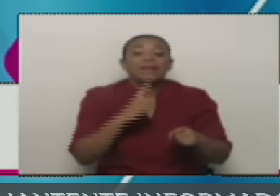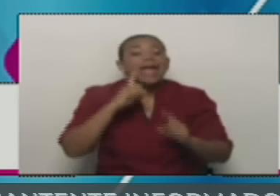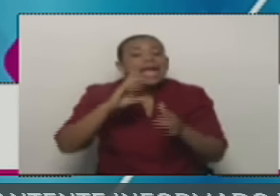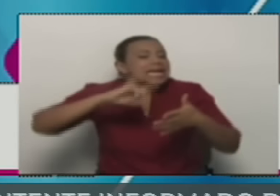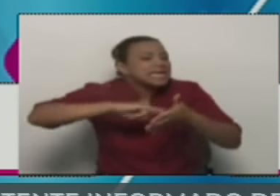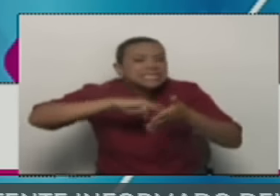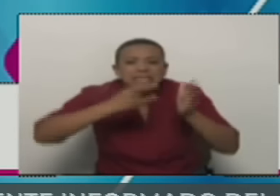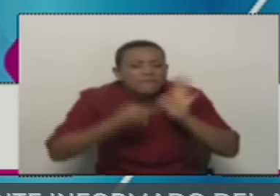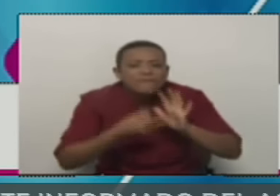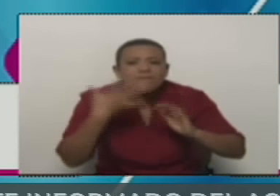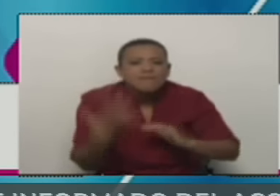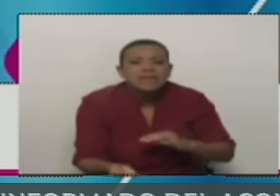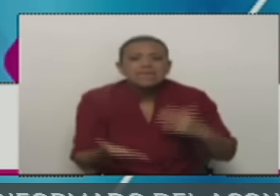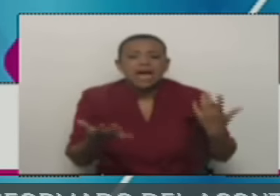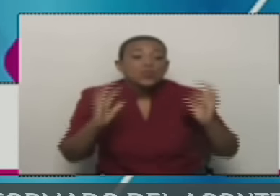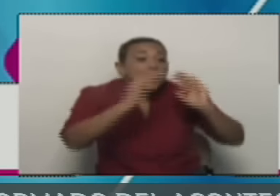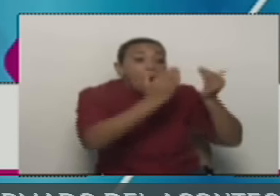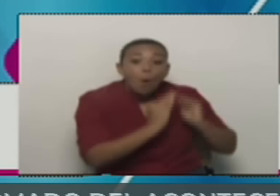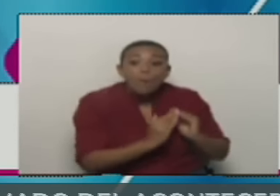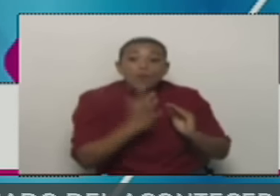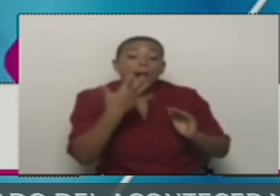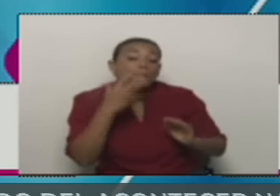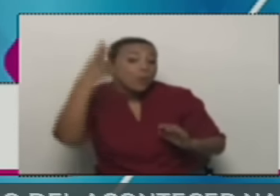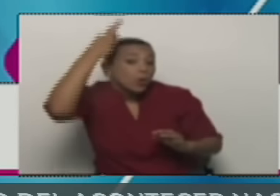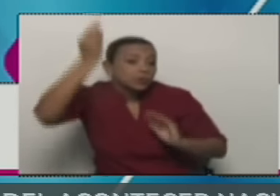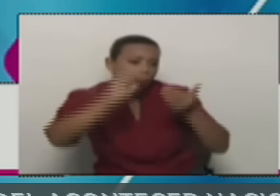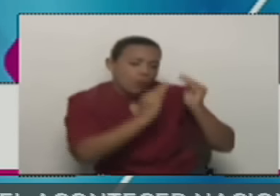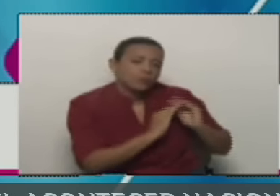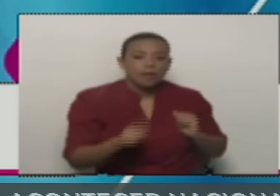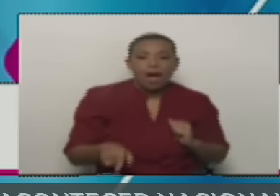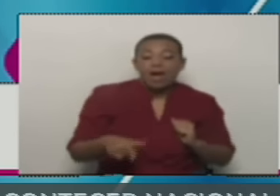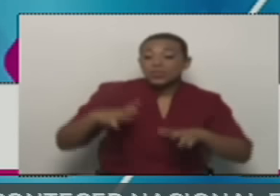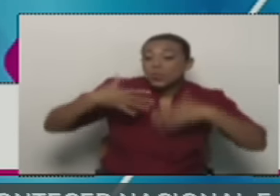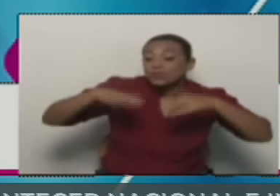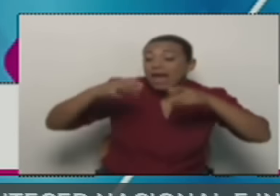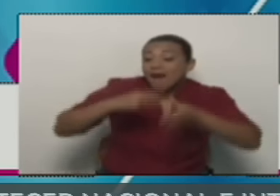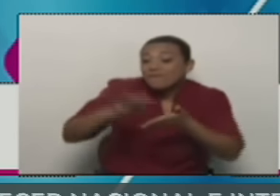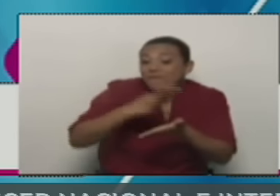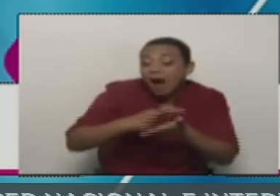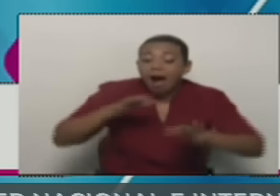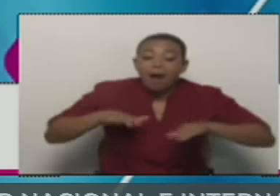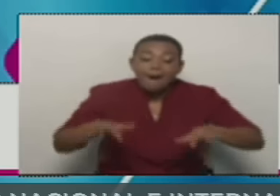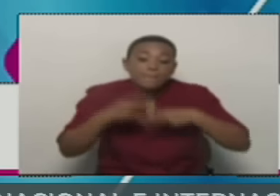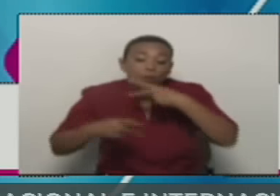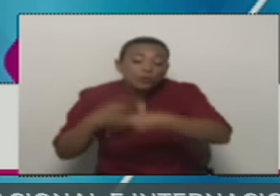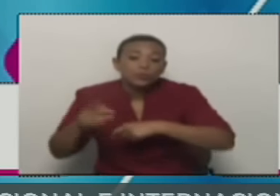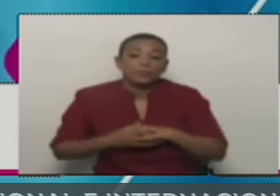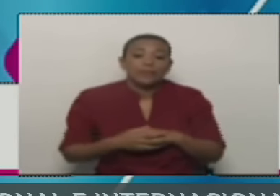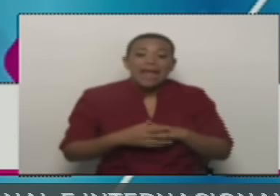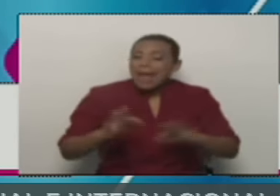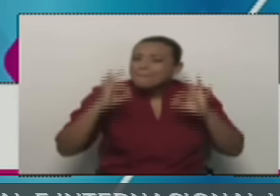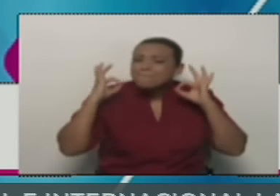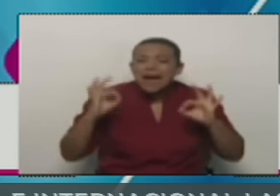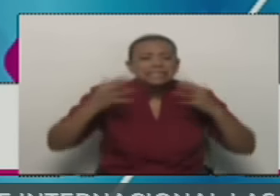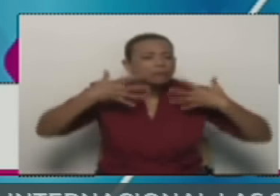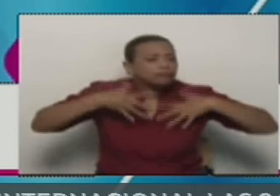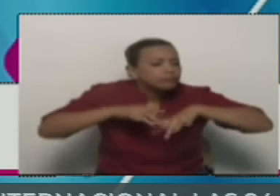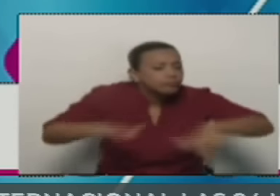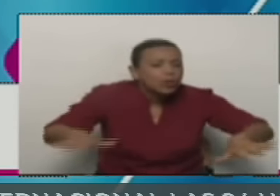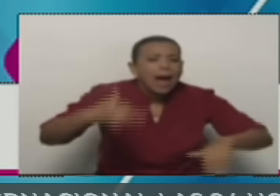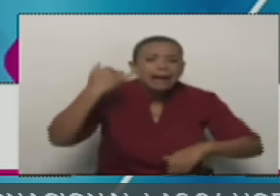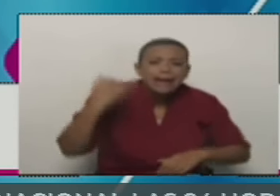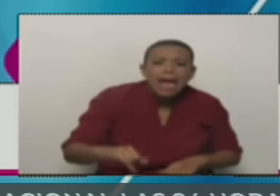si estamos hablando, por ejemplo, de una comunidad, en los consejos comunales, si estamos hablando de una fábrica, en el espacio de producción. Es el máximo nivel de desagregación que